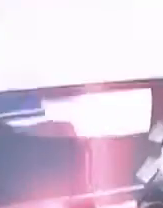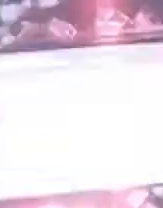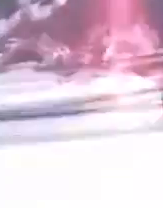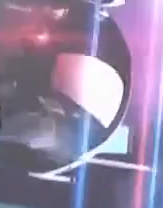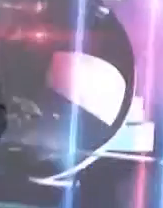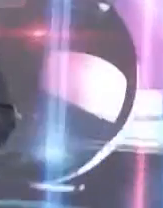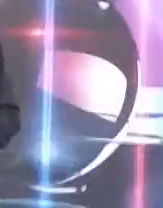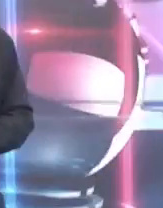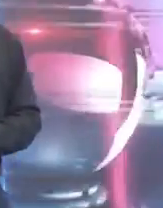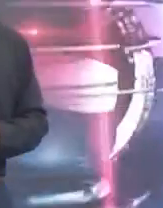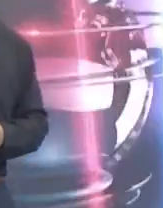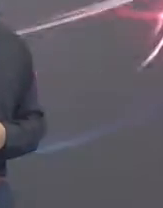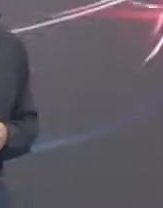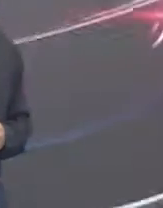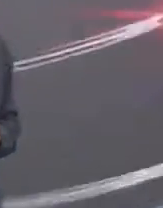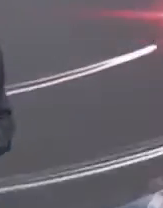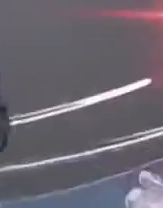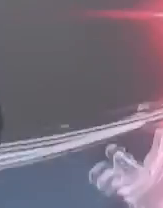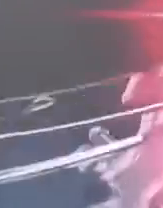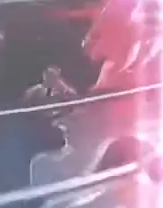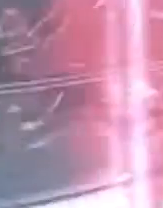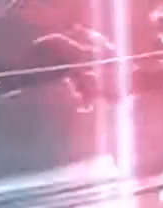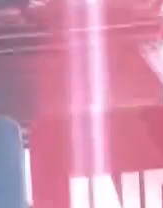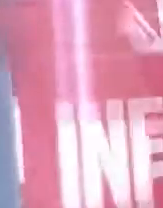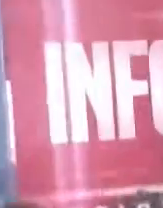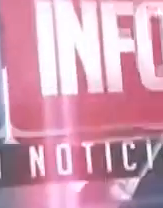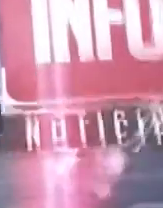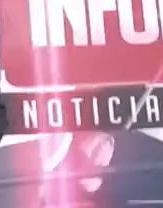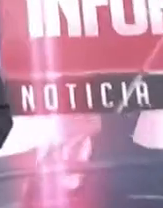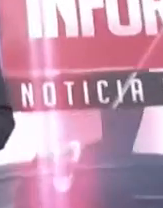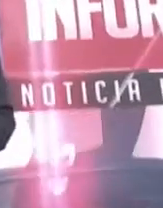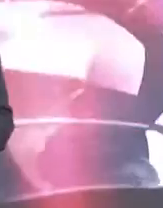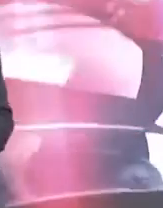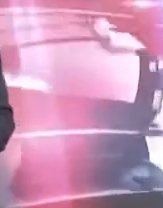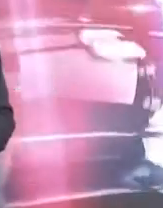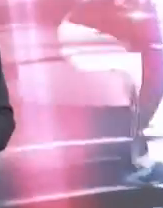noche. Gracias. Bien, hasta allí entonces, José, sí. Pasaba a Ariel Jiménez, quien preside la Cámara de Turismo de la provincia.